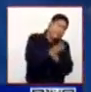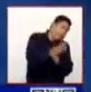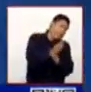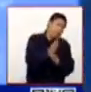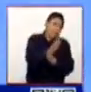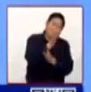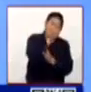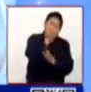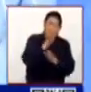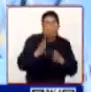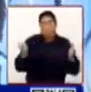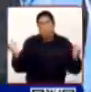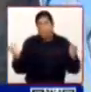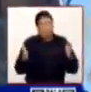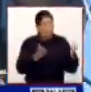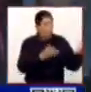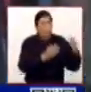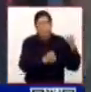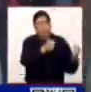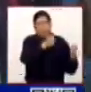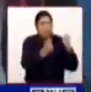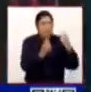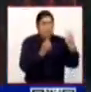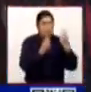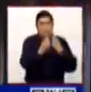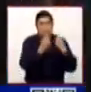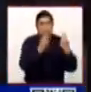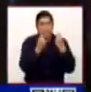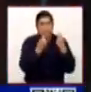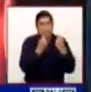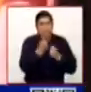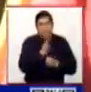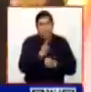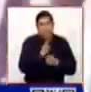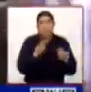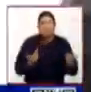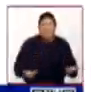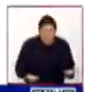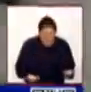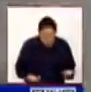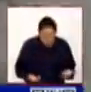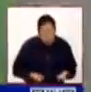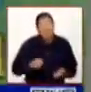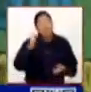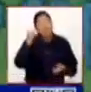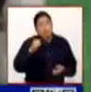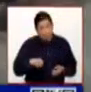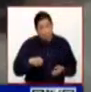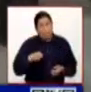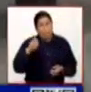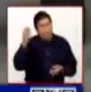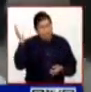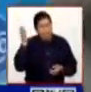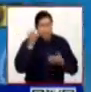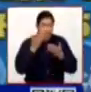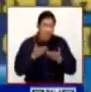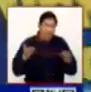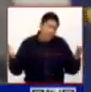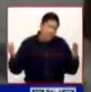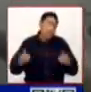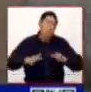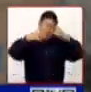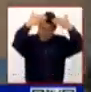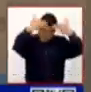sortear entre la falta de espacio y el vehículo que viene. ¿Qué riesgo para los peatones? Sí, señores, por estos